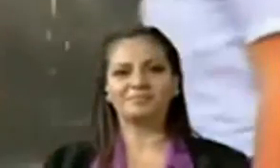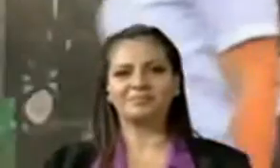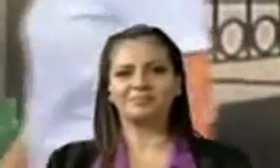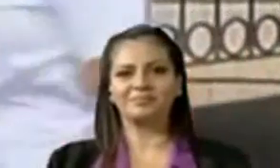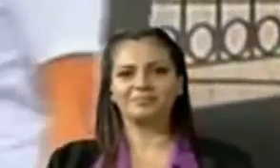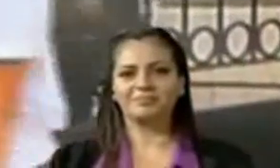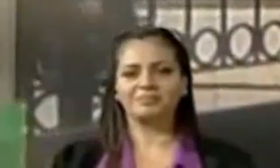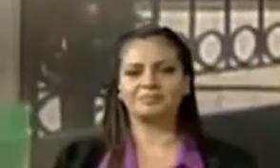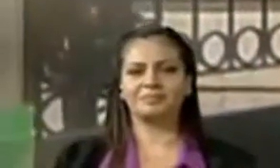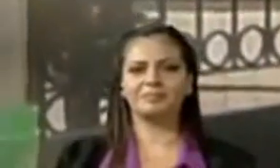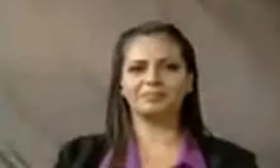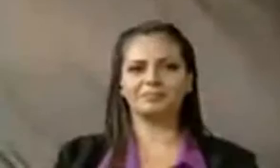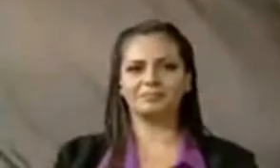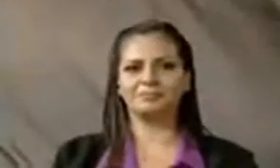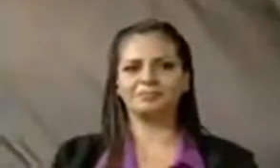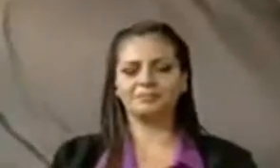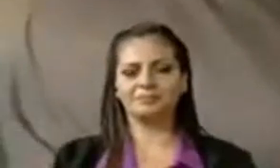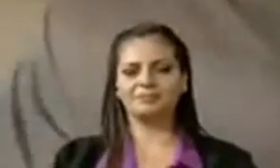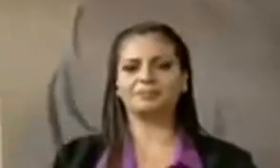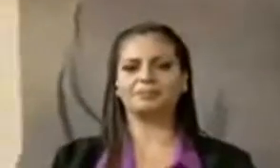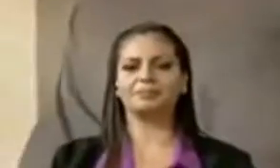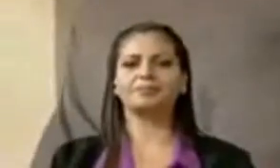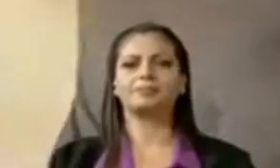Informó Julio César Saón.